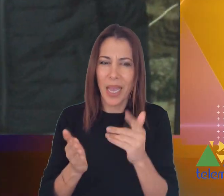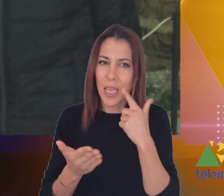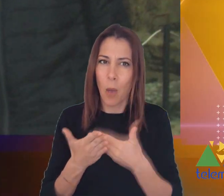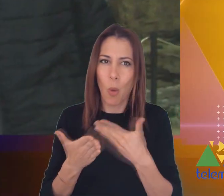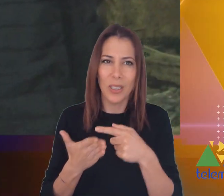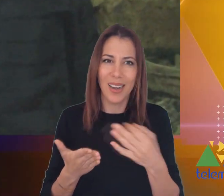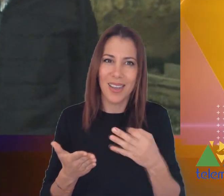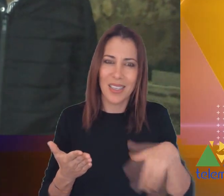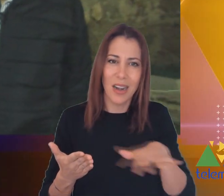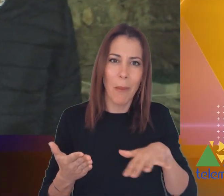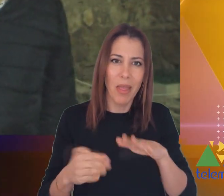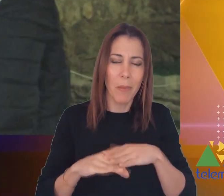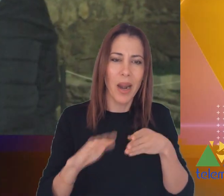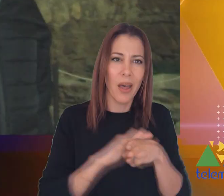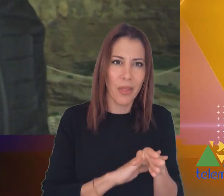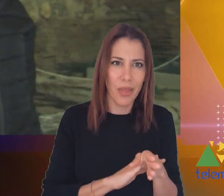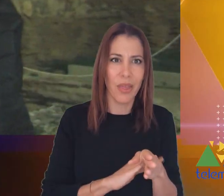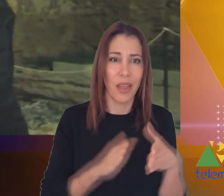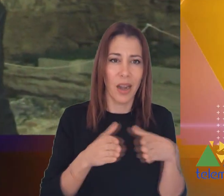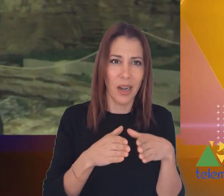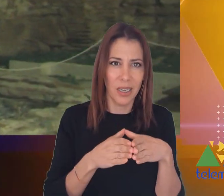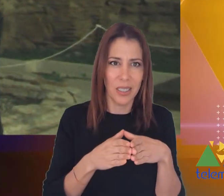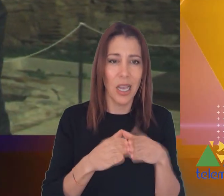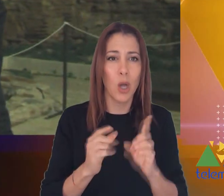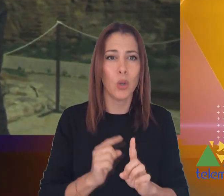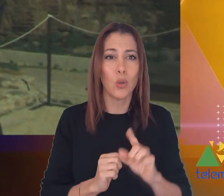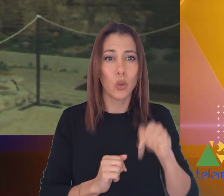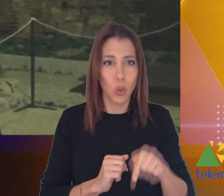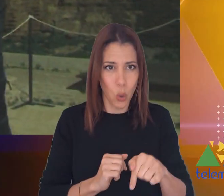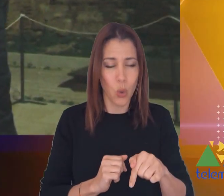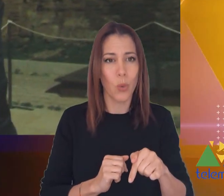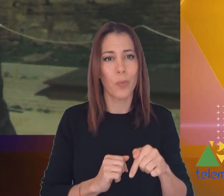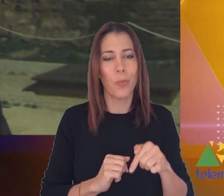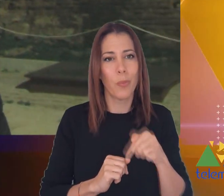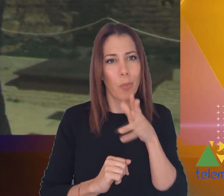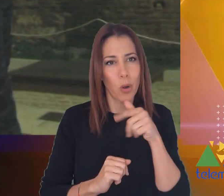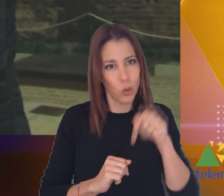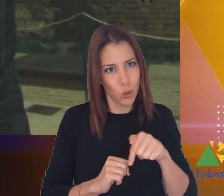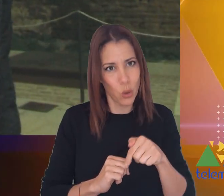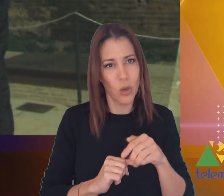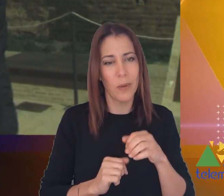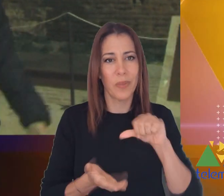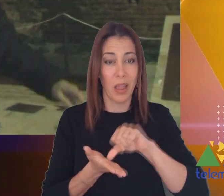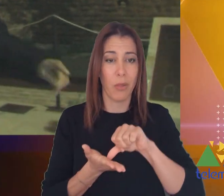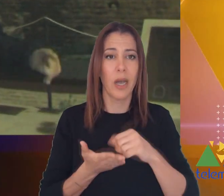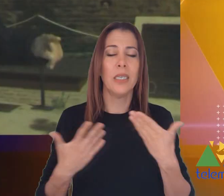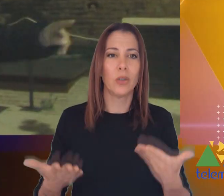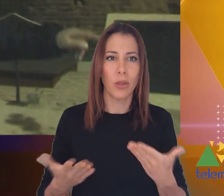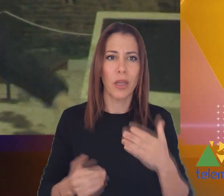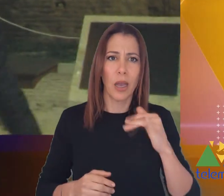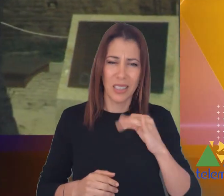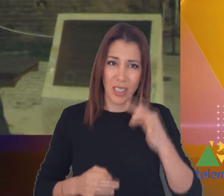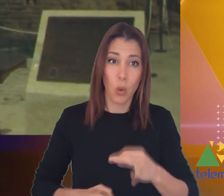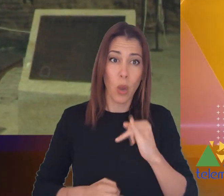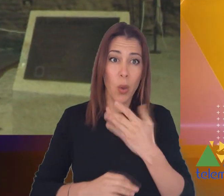plaza que accedía a la iglesia al sur de la ciudad. Debió haber una